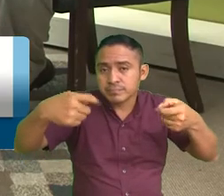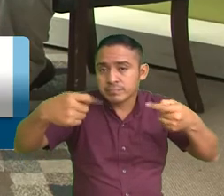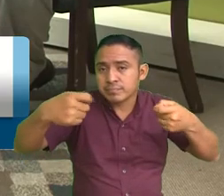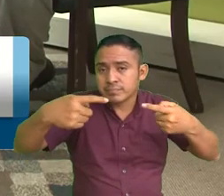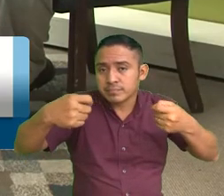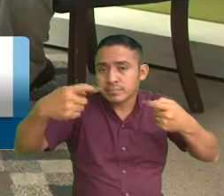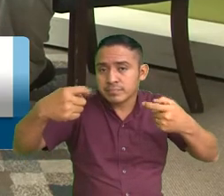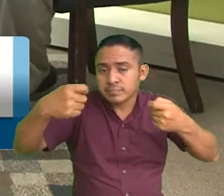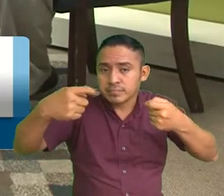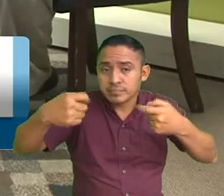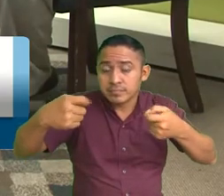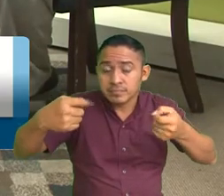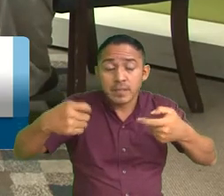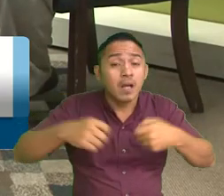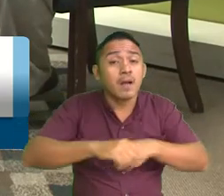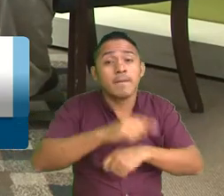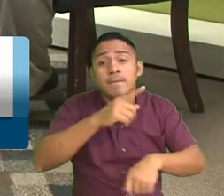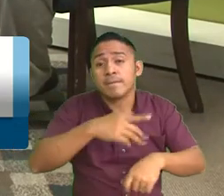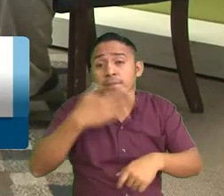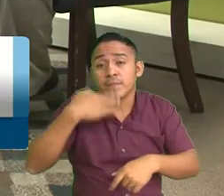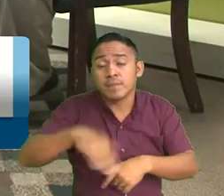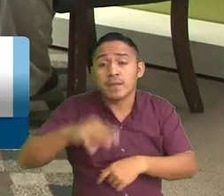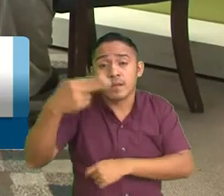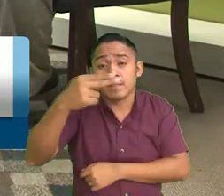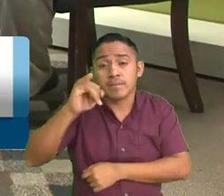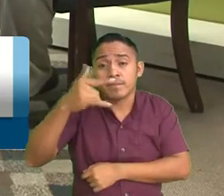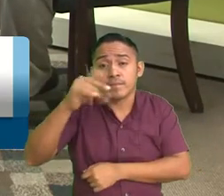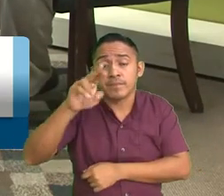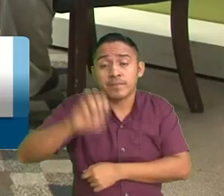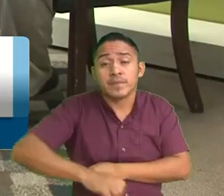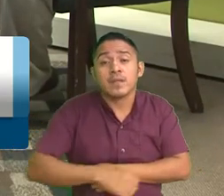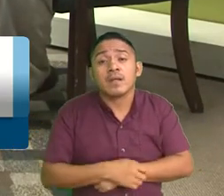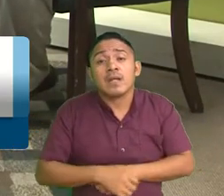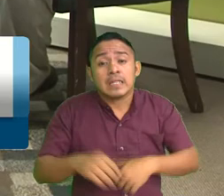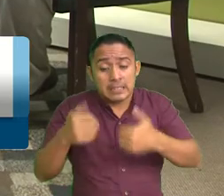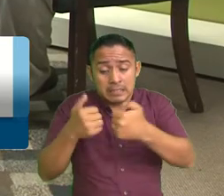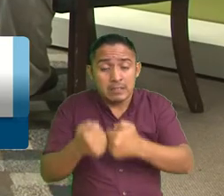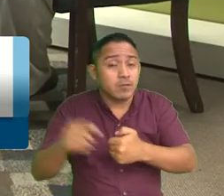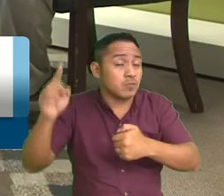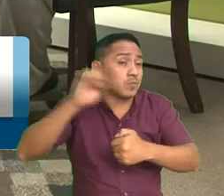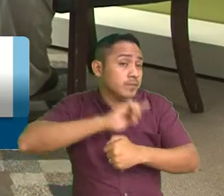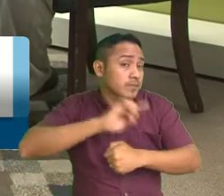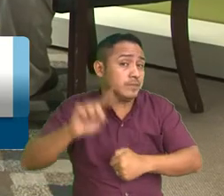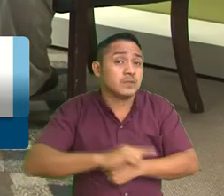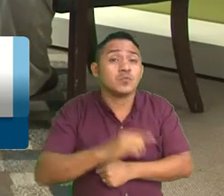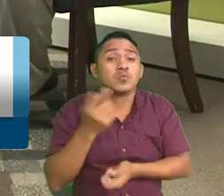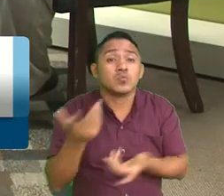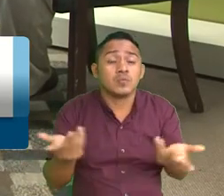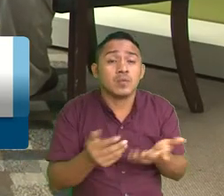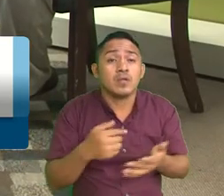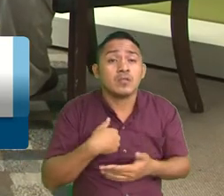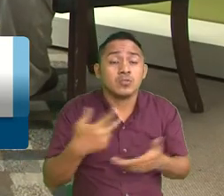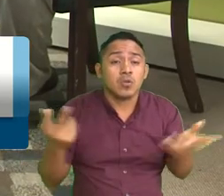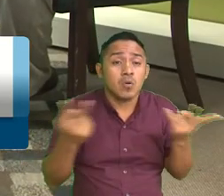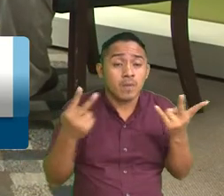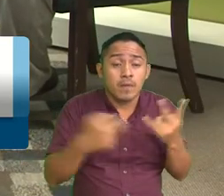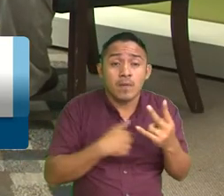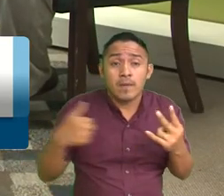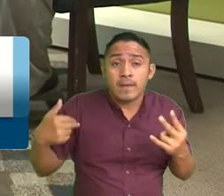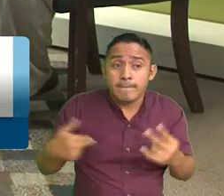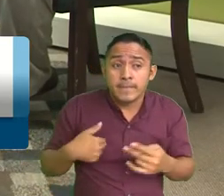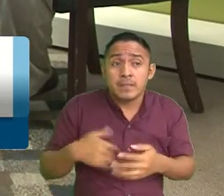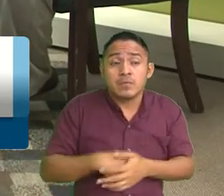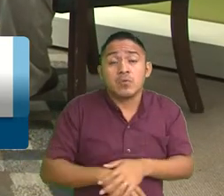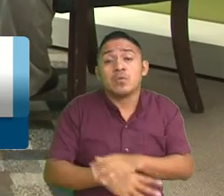alteración de tu ciclo del sueño por una mala higiene. O sea, el problema no es el noviazgo en sí, es cómo yo lo vivo. Ya, o